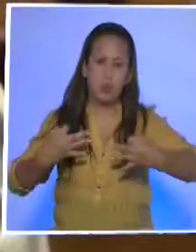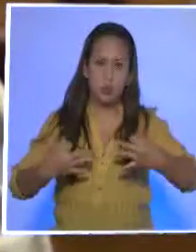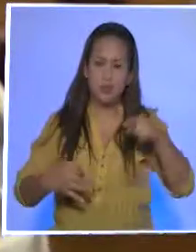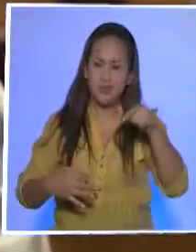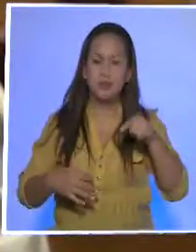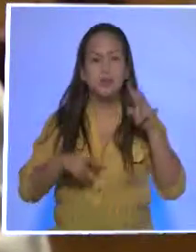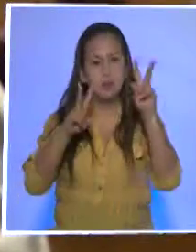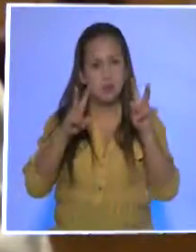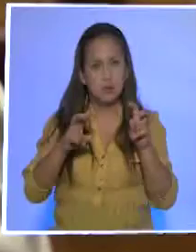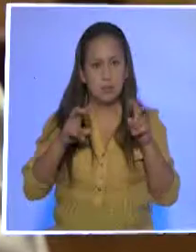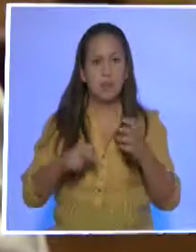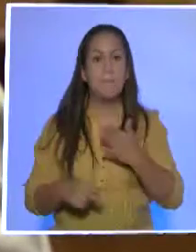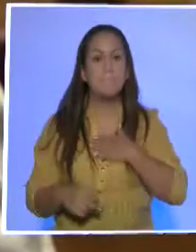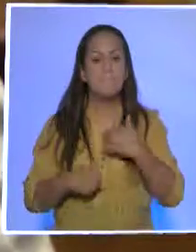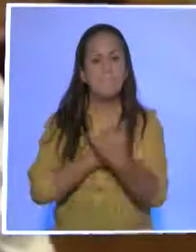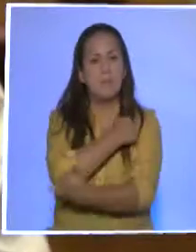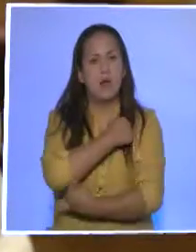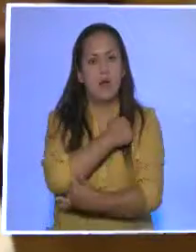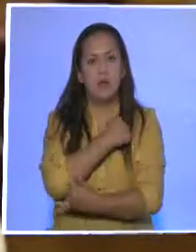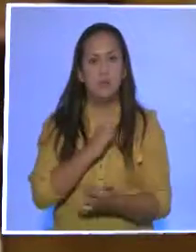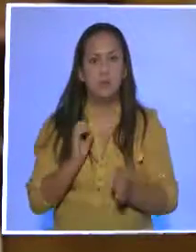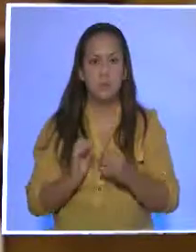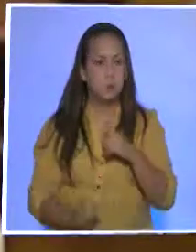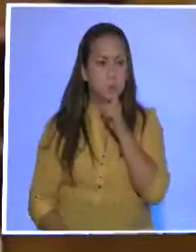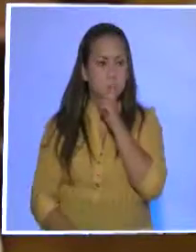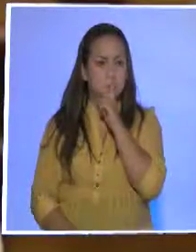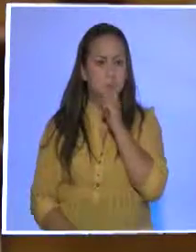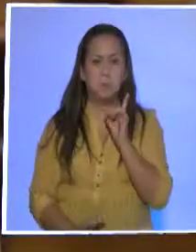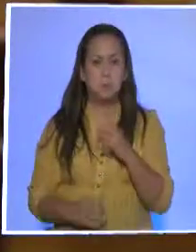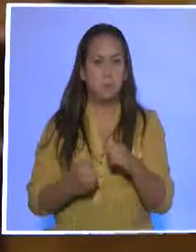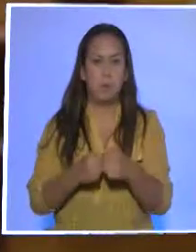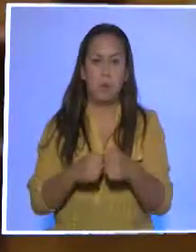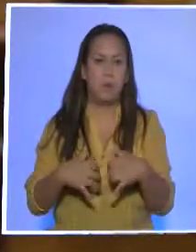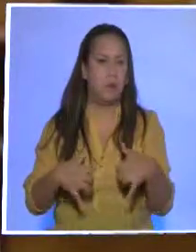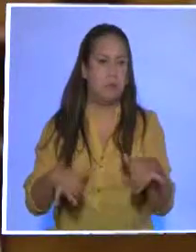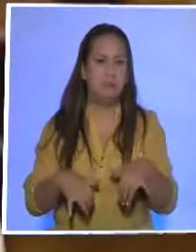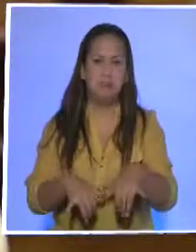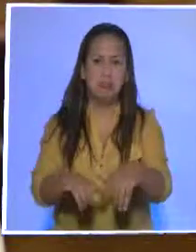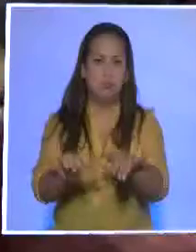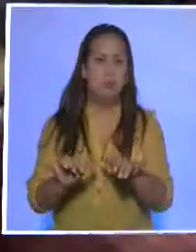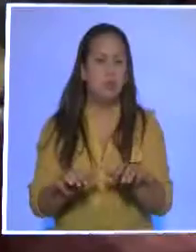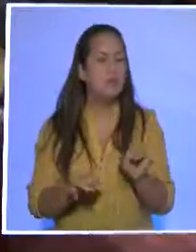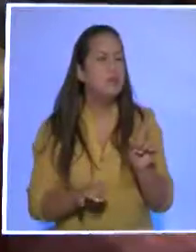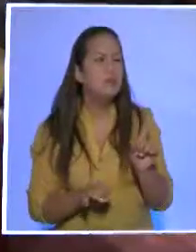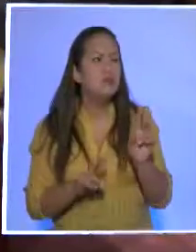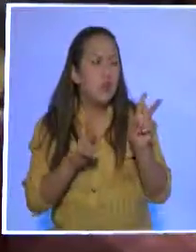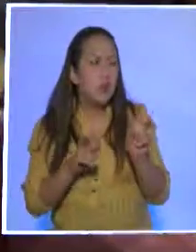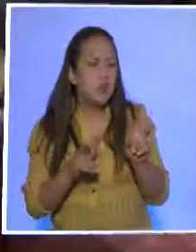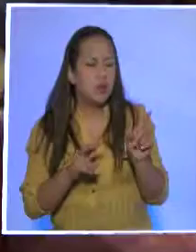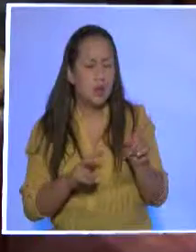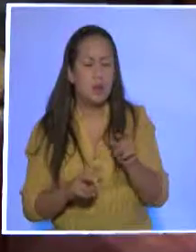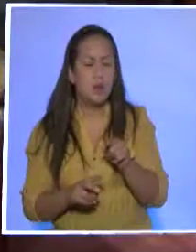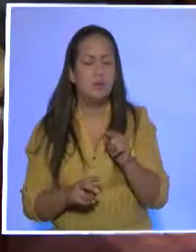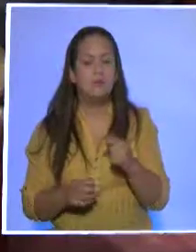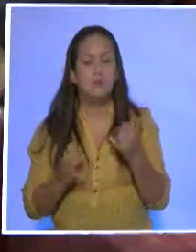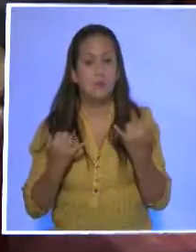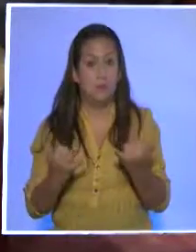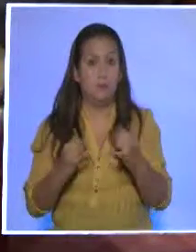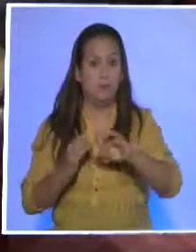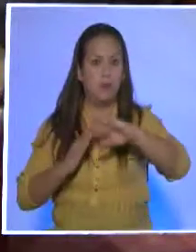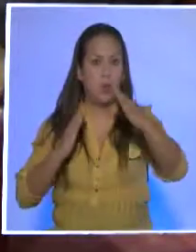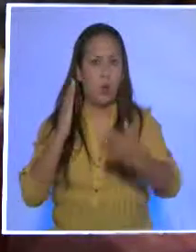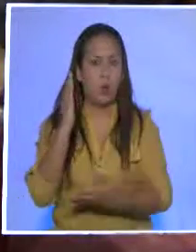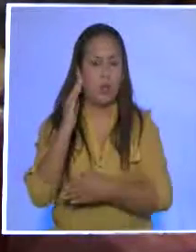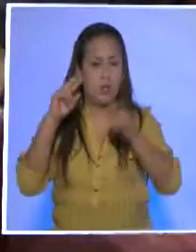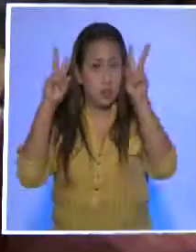en mi país todavía es un tema que no resultó nada más para aterrizar en un aspecto que sin duda primo en el curso de esta jornada